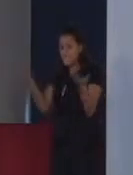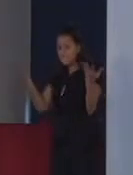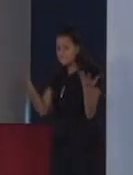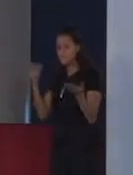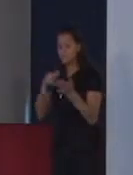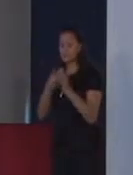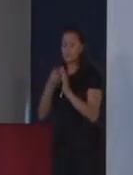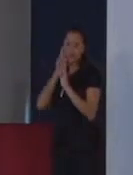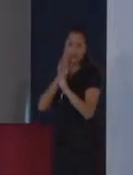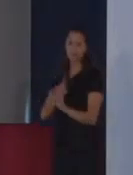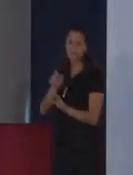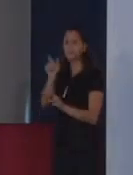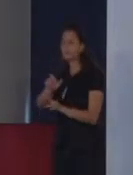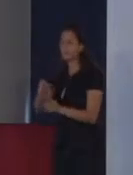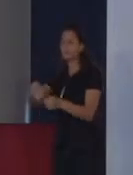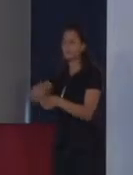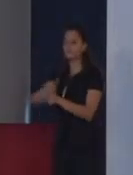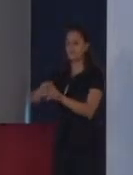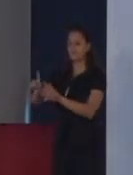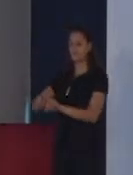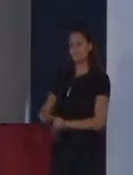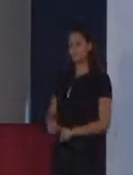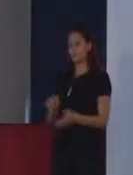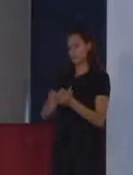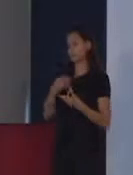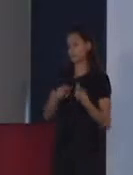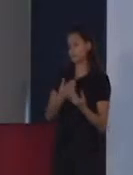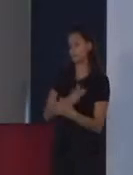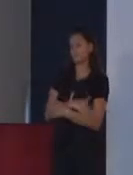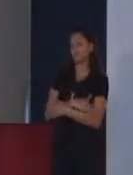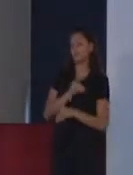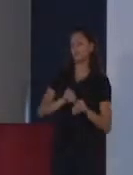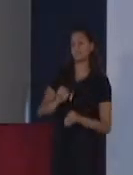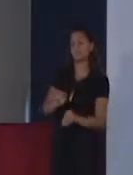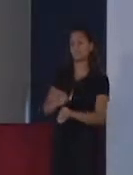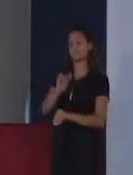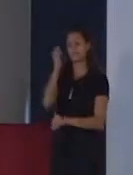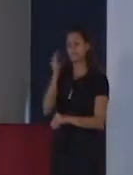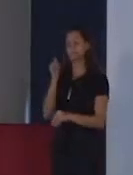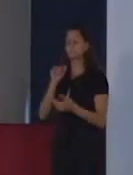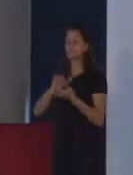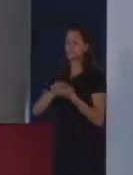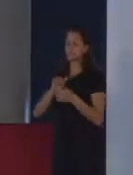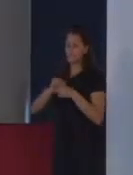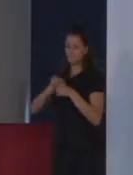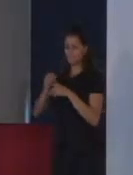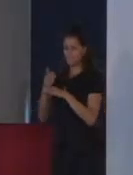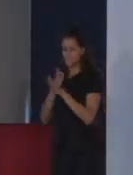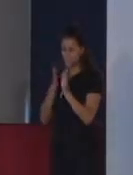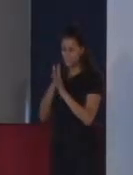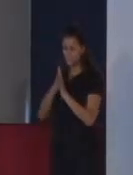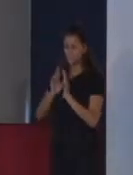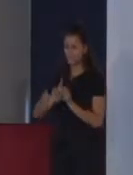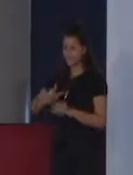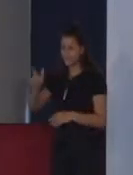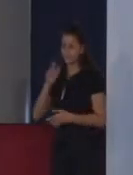reconocer la diferencia de la población, y eso lo estamos haciendo juiciosamente. En el ejercicio que hablábamos de liderazgo y de la participación, es claro